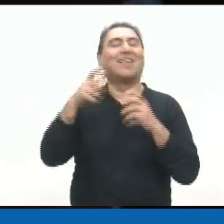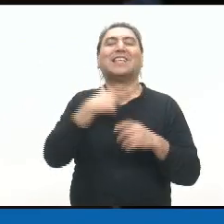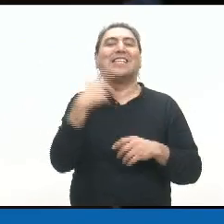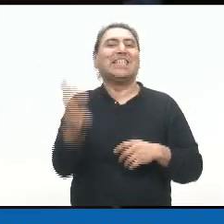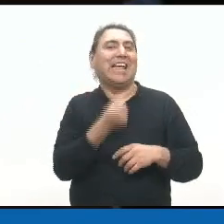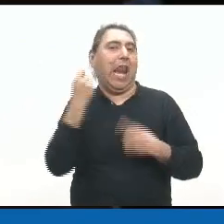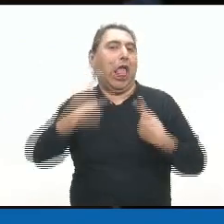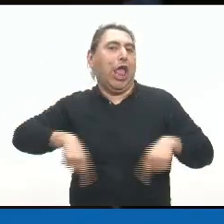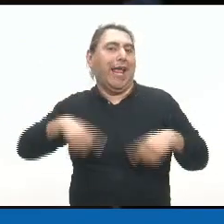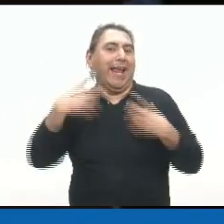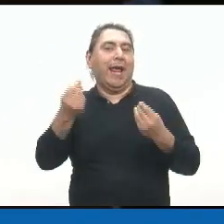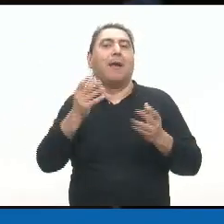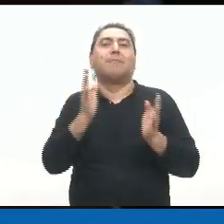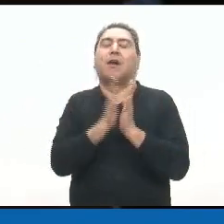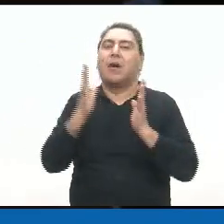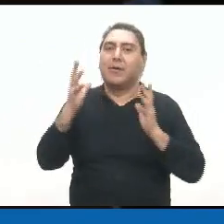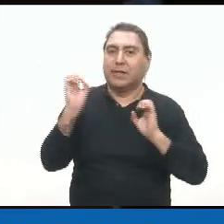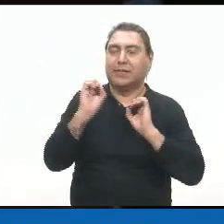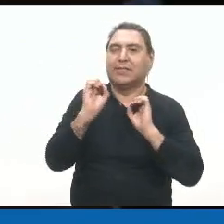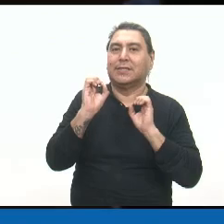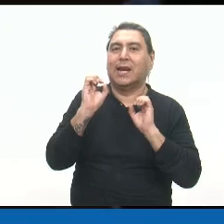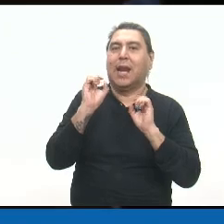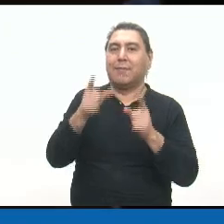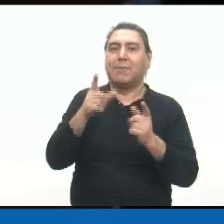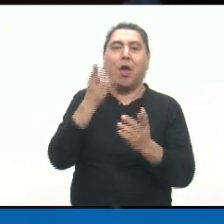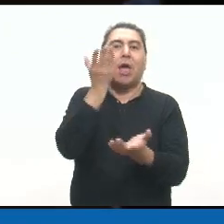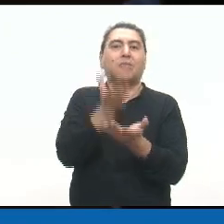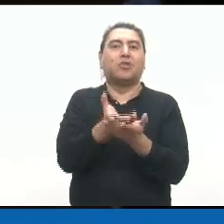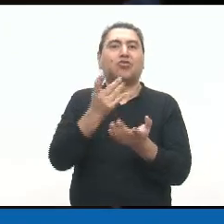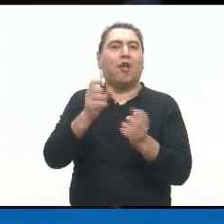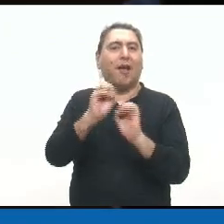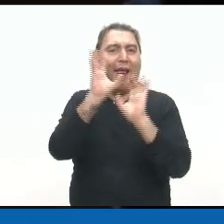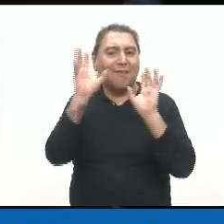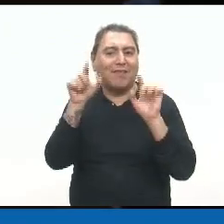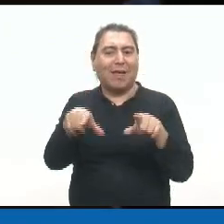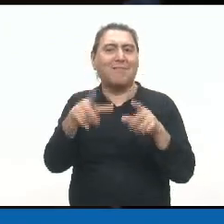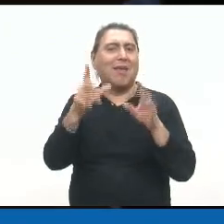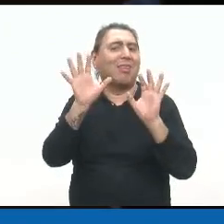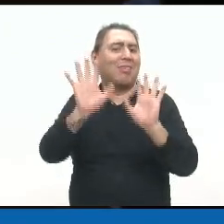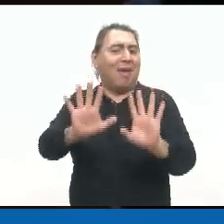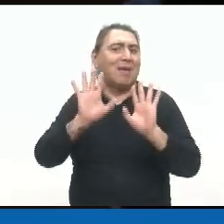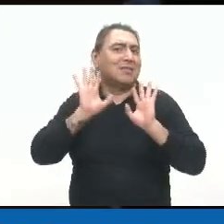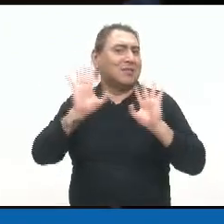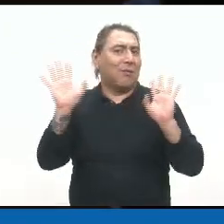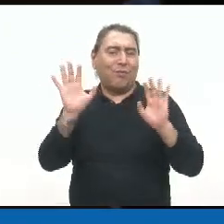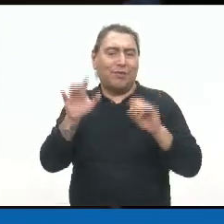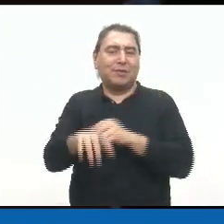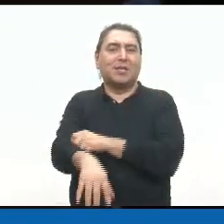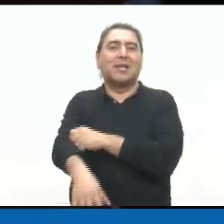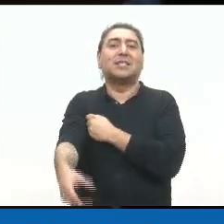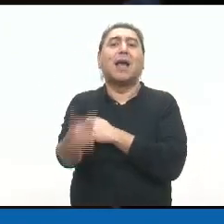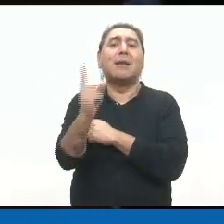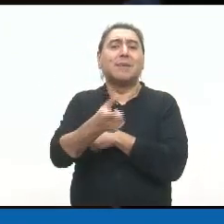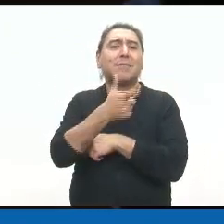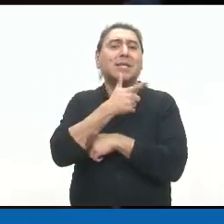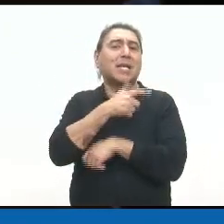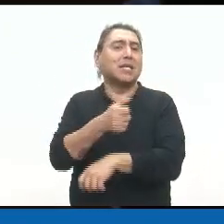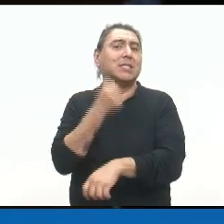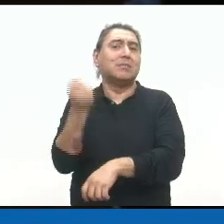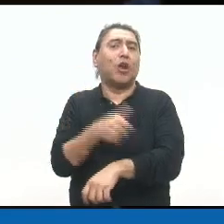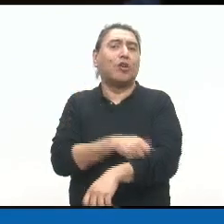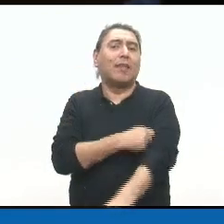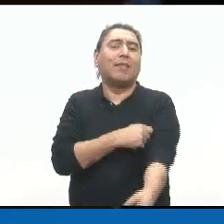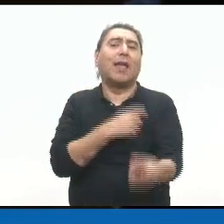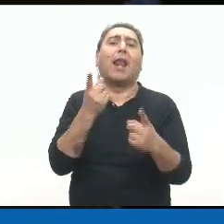es que por favor clarifique la moción la deje exactamente como como tiene que ser y me parece muy importante el agregado